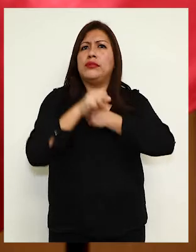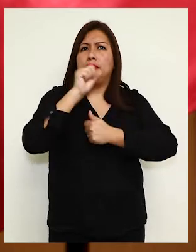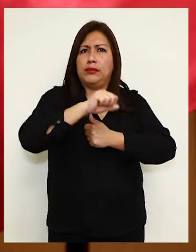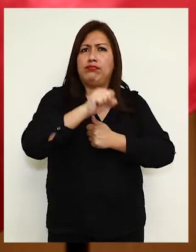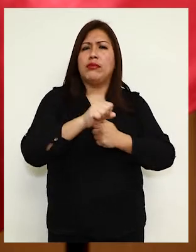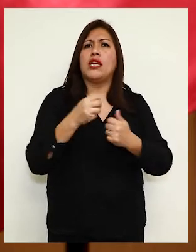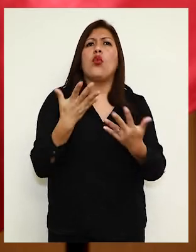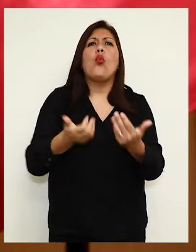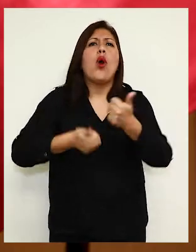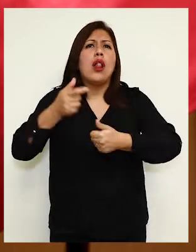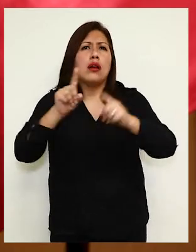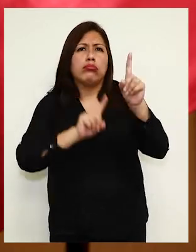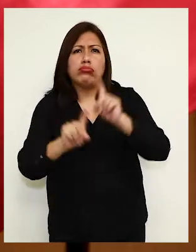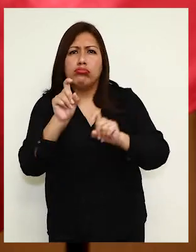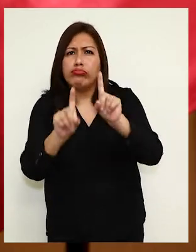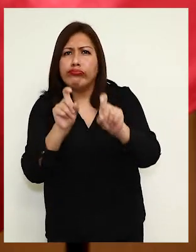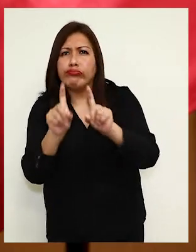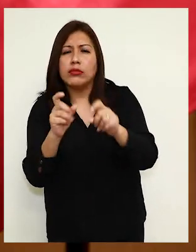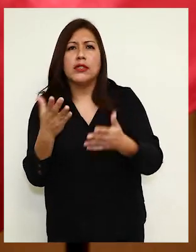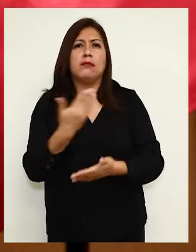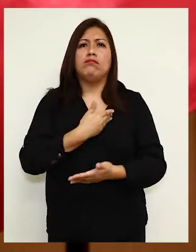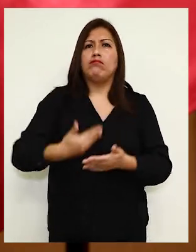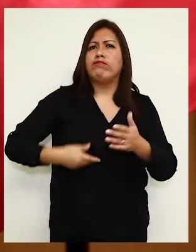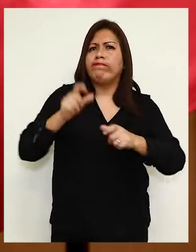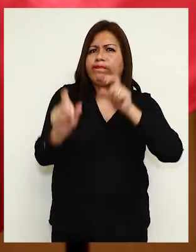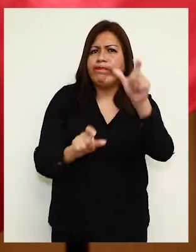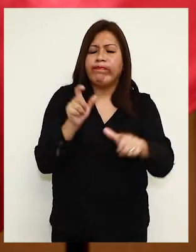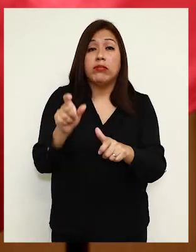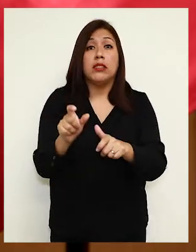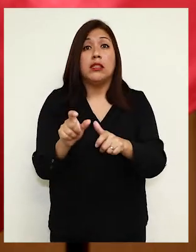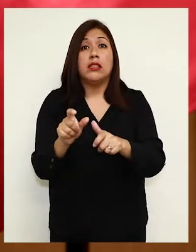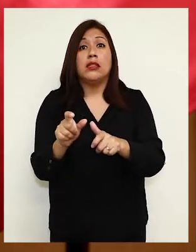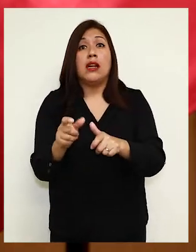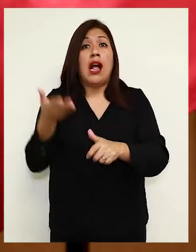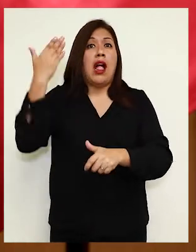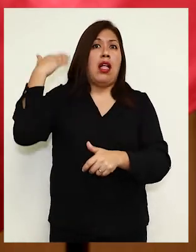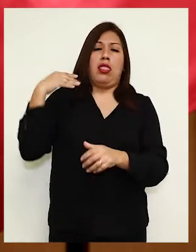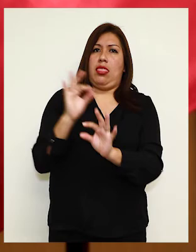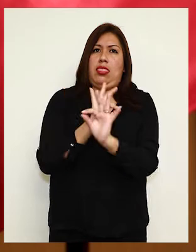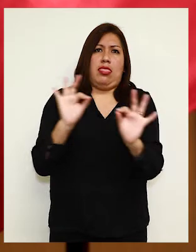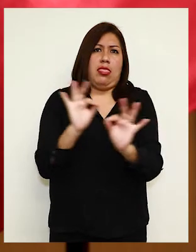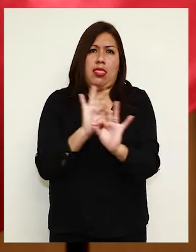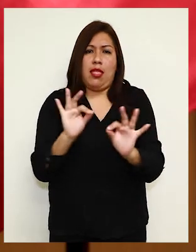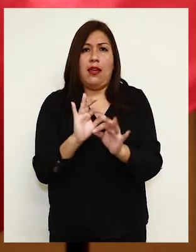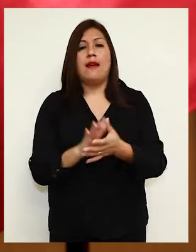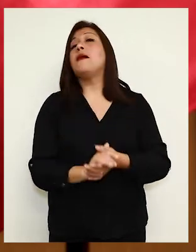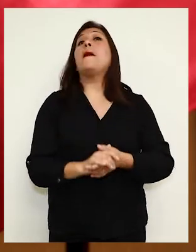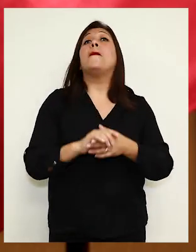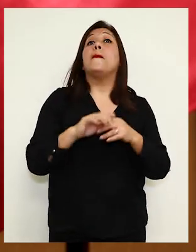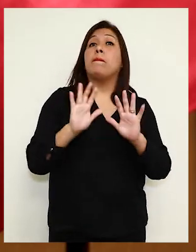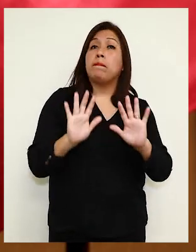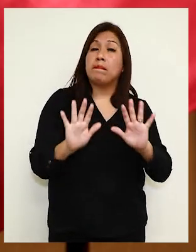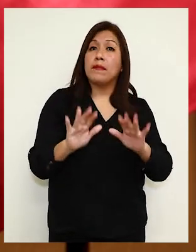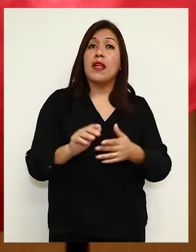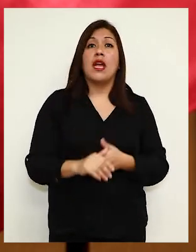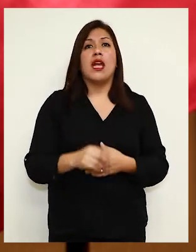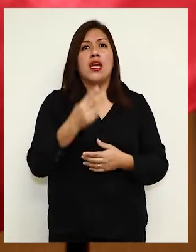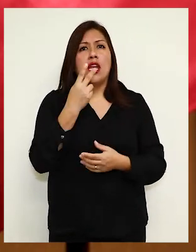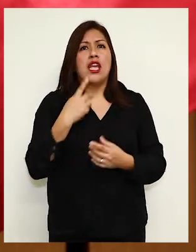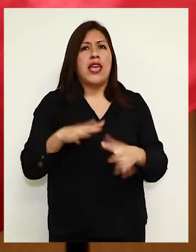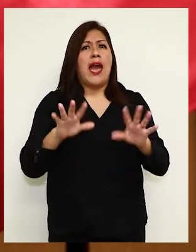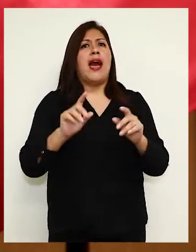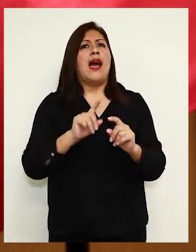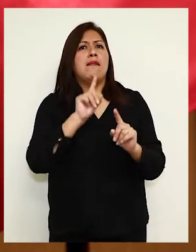Jamás antes se había hecho. Lo hemos hecho nosotros con más de 1000 personas con